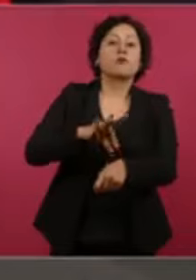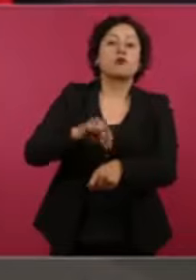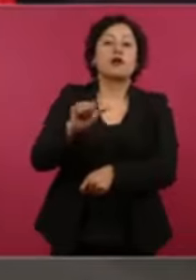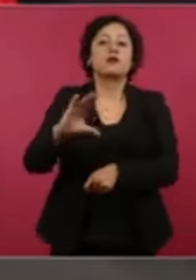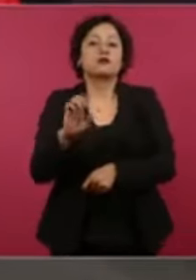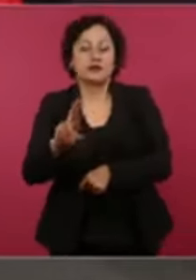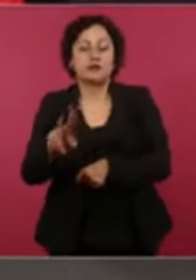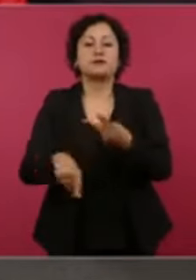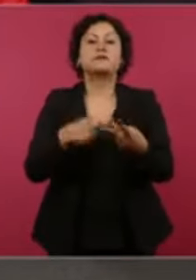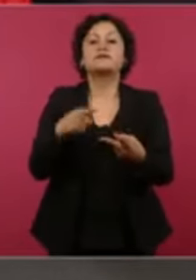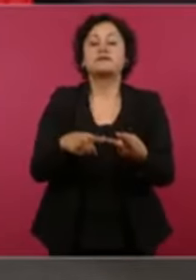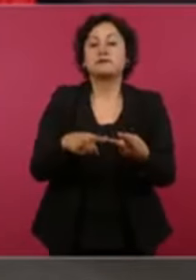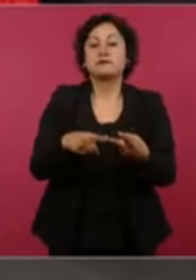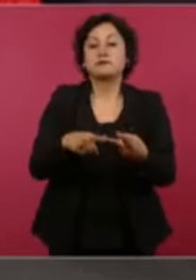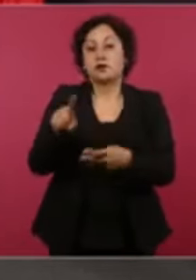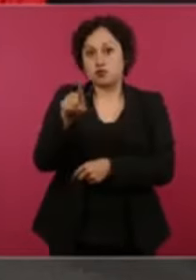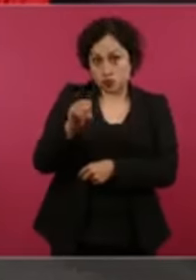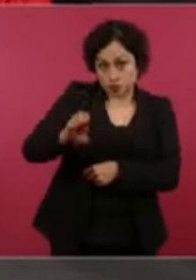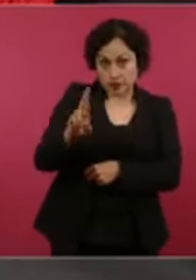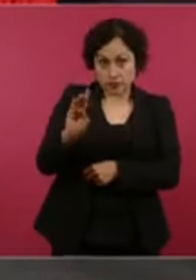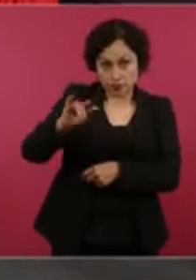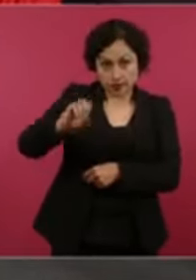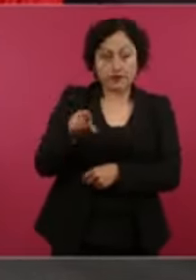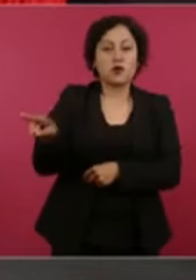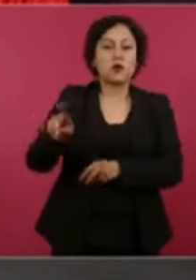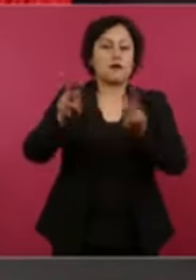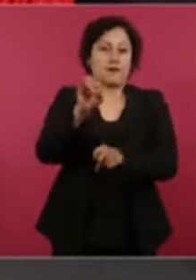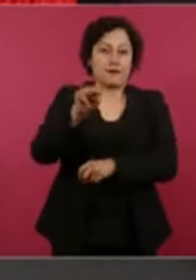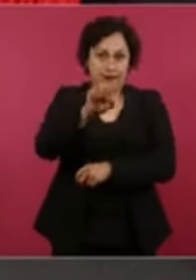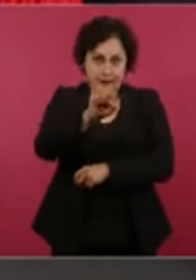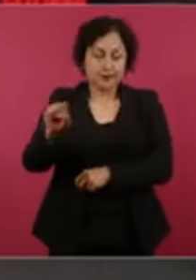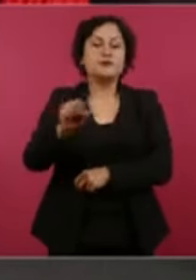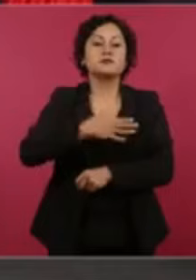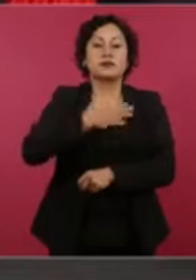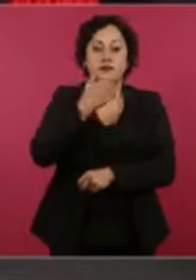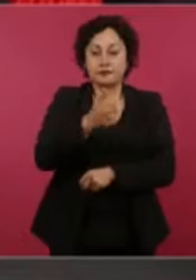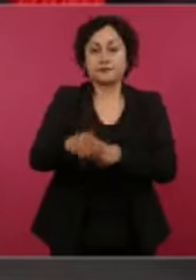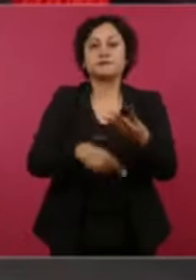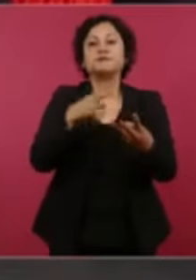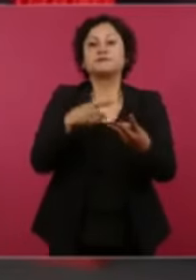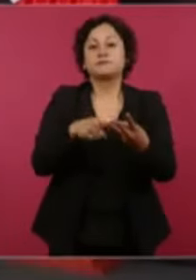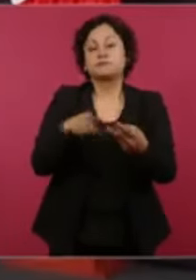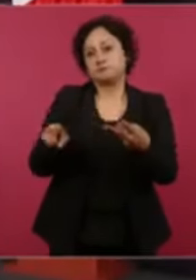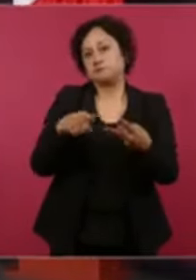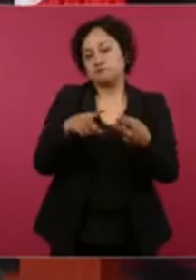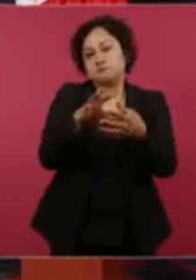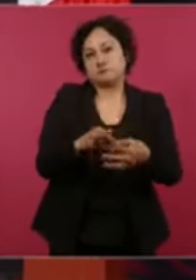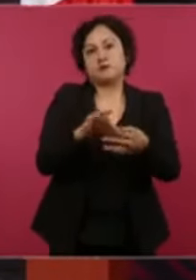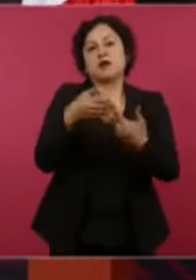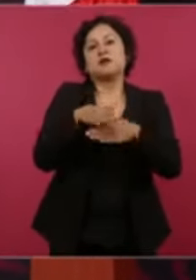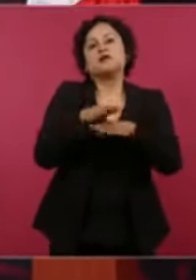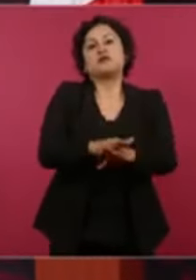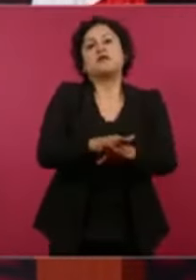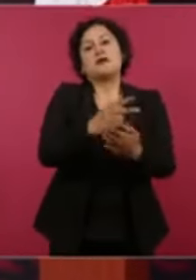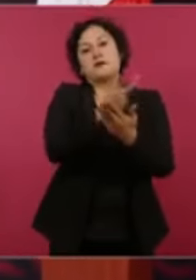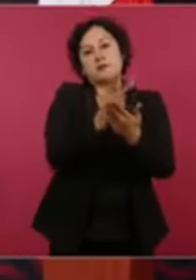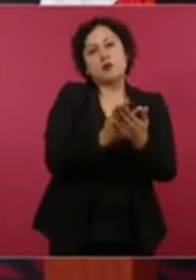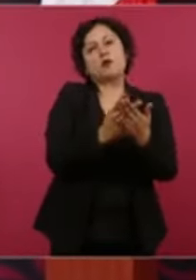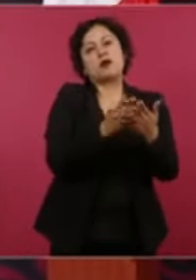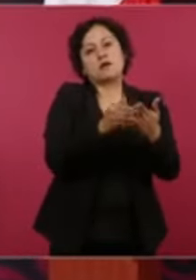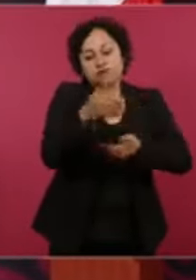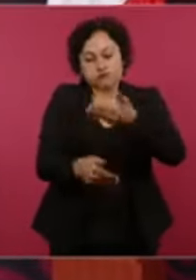luego Zoe Robledo, del IMSS Bienestar, nos va a hablar del plan, de cómo vamos